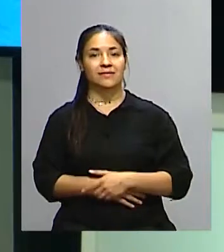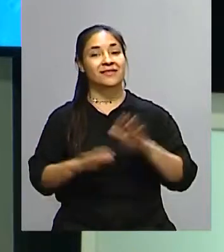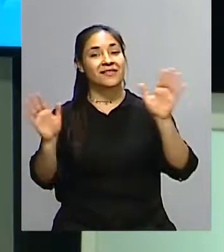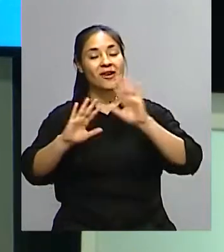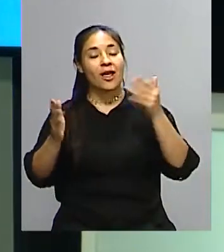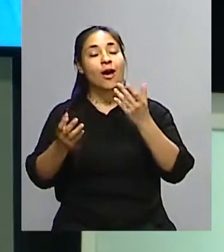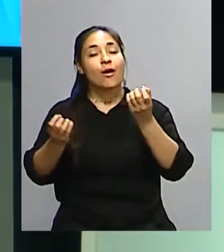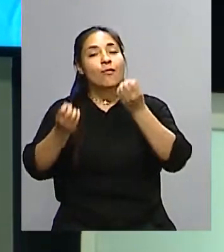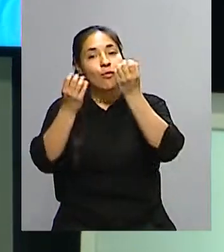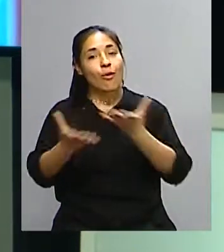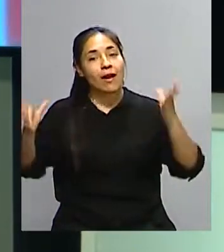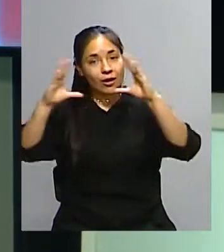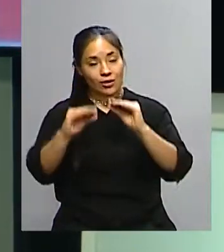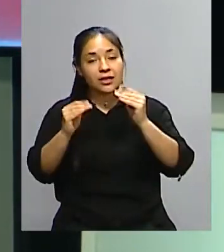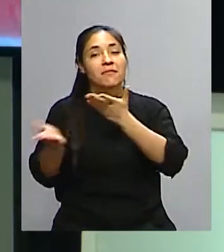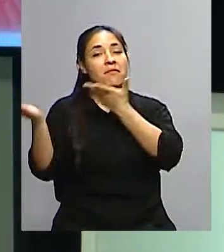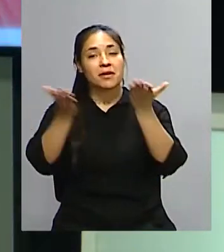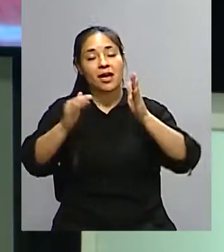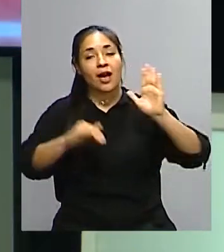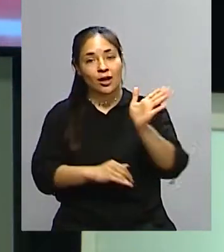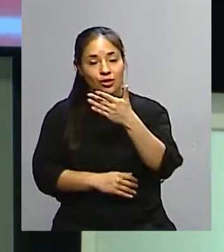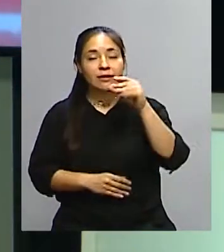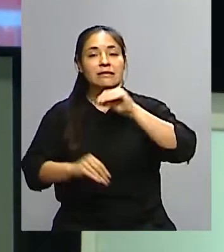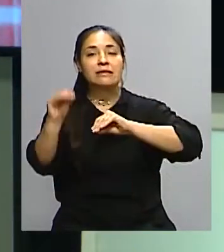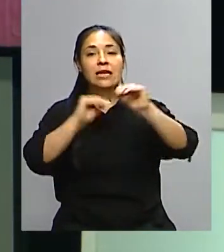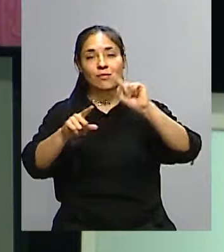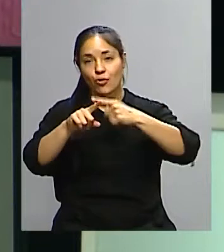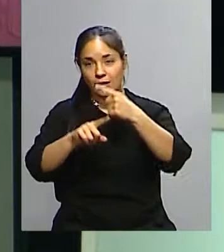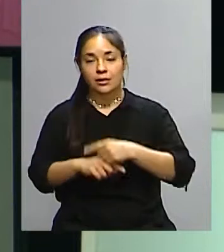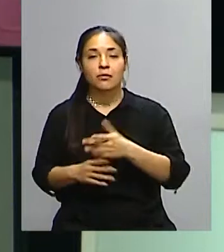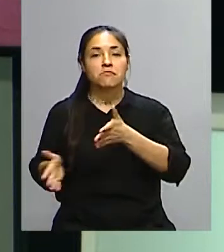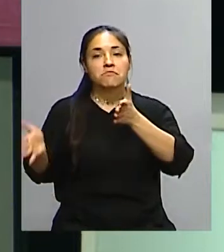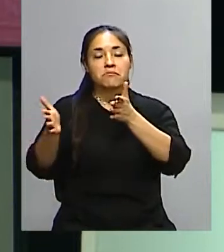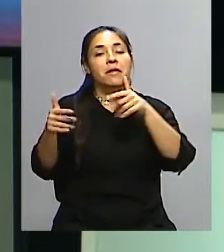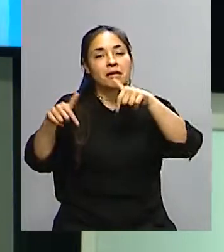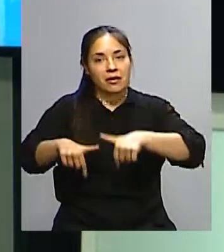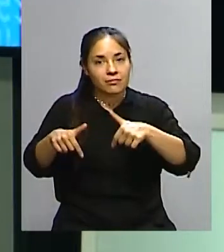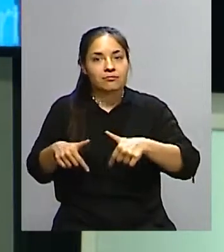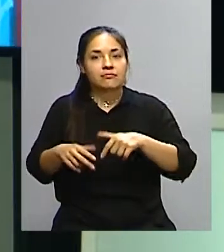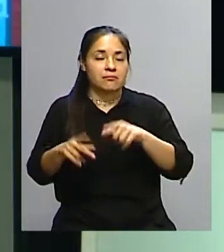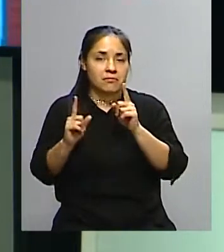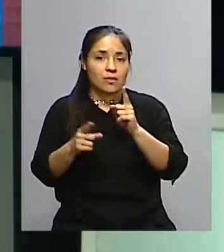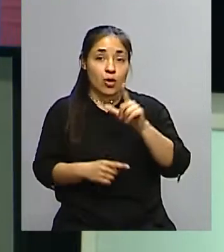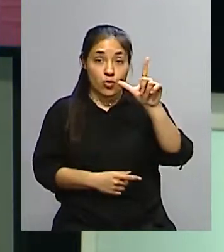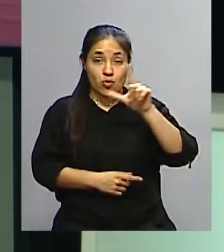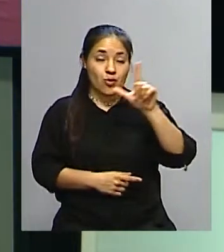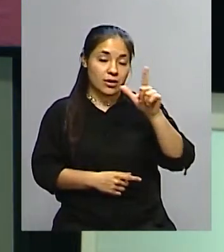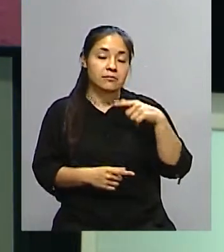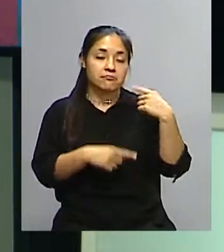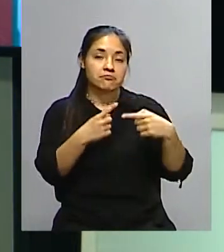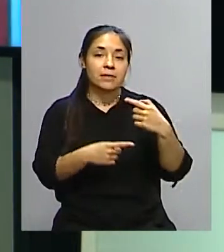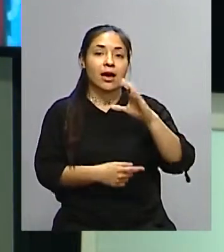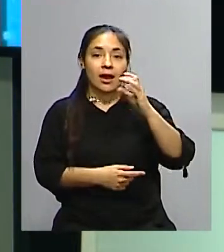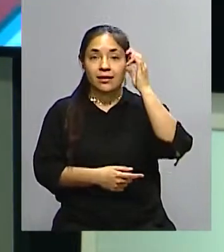¿Qué tal? Muy buenas noches, bienvenidas, bienvenidos a esta nueva edición de Chat Político. Acá estamos como cada jornada de lunes en el 30